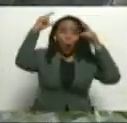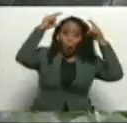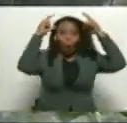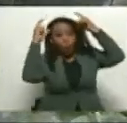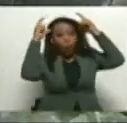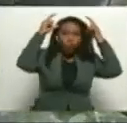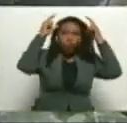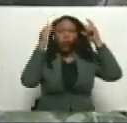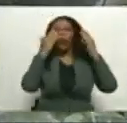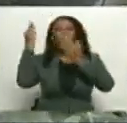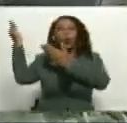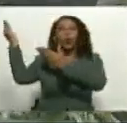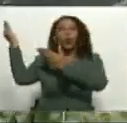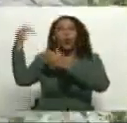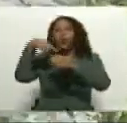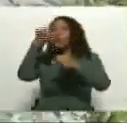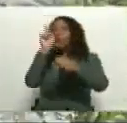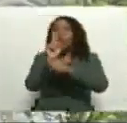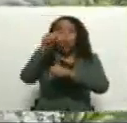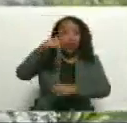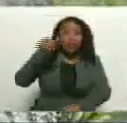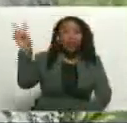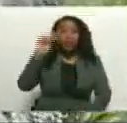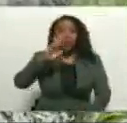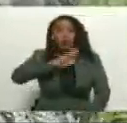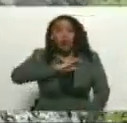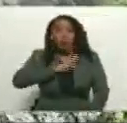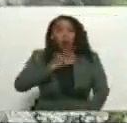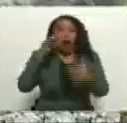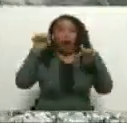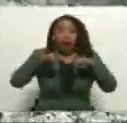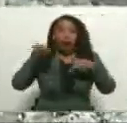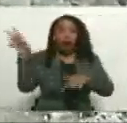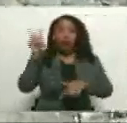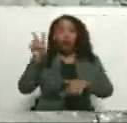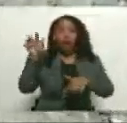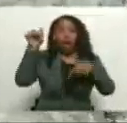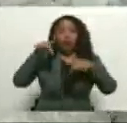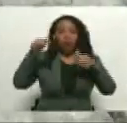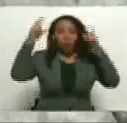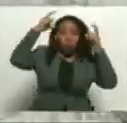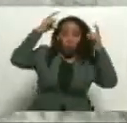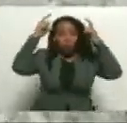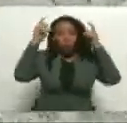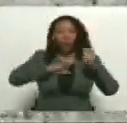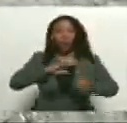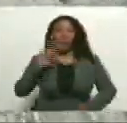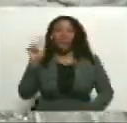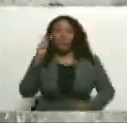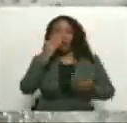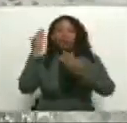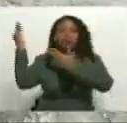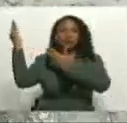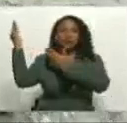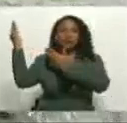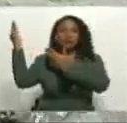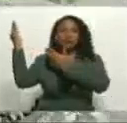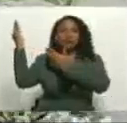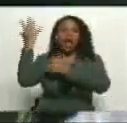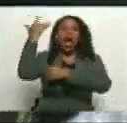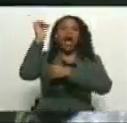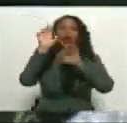decía, una especie única, una especie nuestra, una especie, el oso venezolano. En el mundo existen 8 especies de